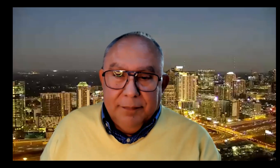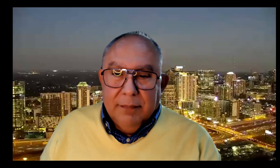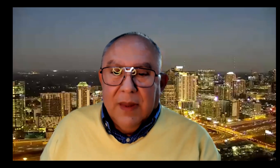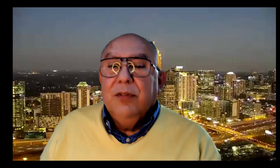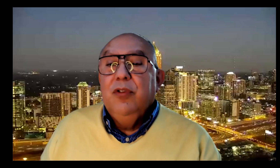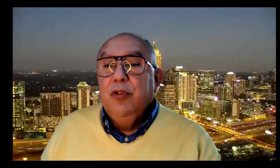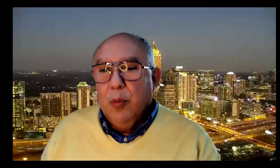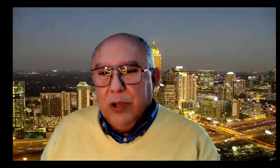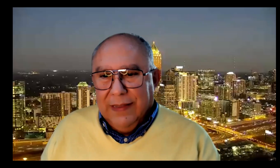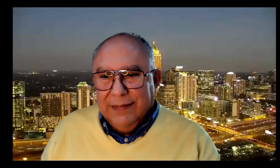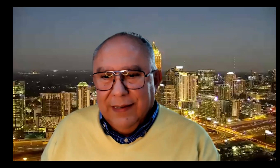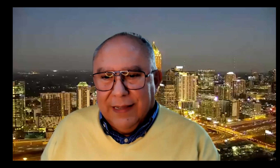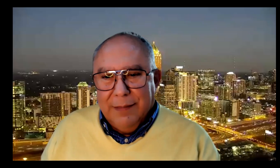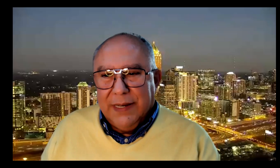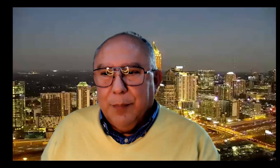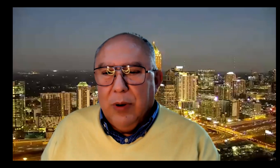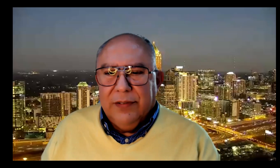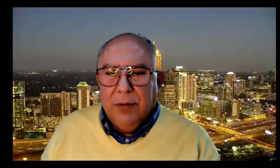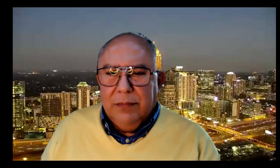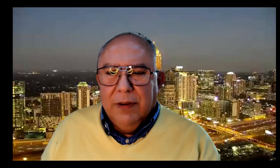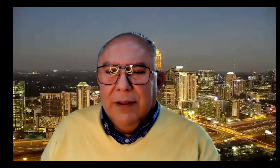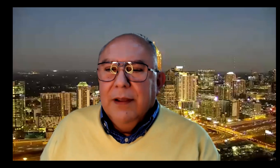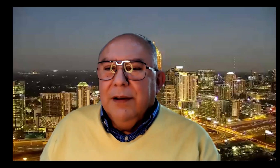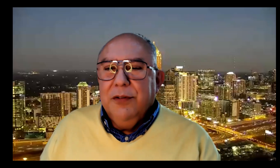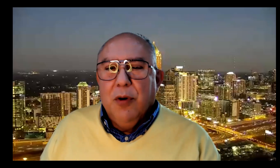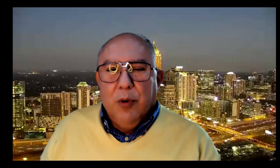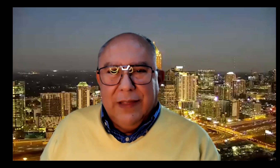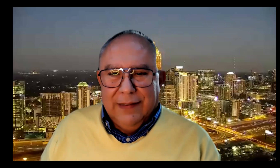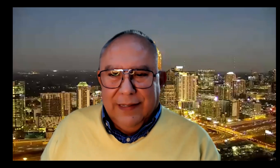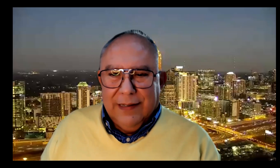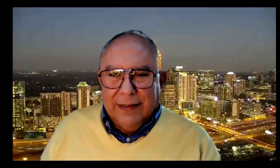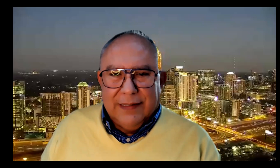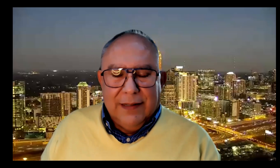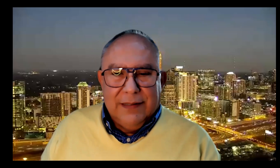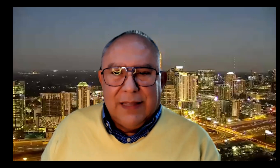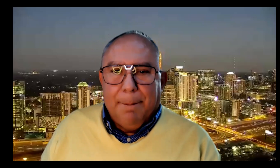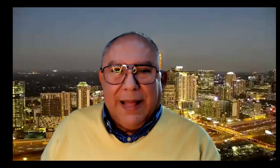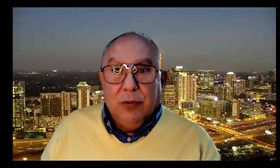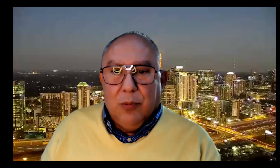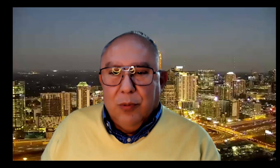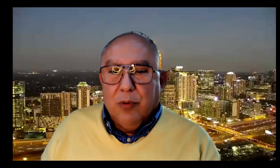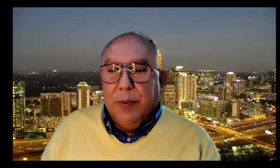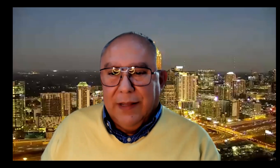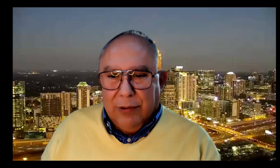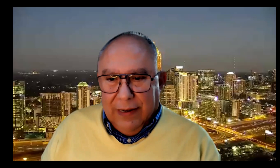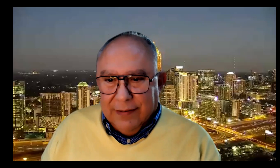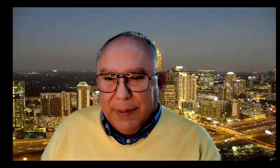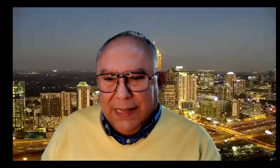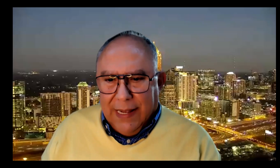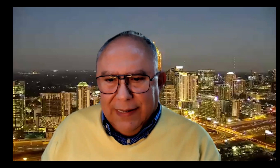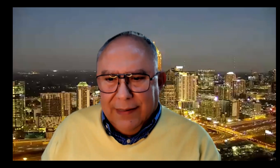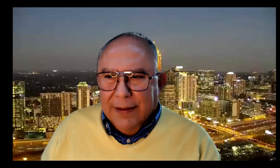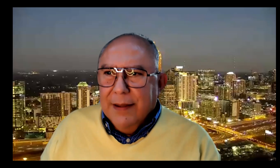censura, no voy a decir que hay manipulación, no voy a decir que están tapando o cubriéndole